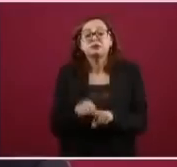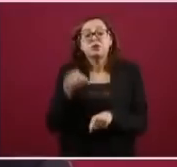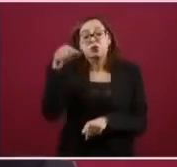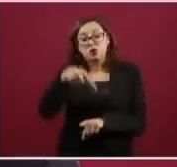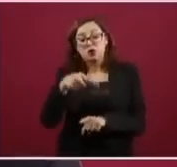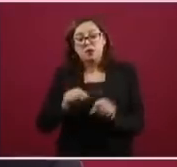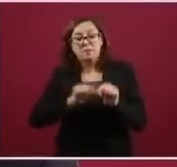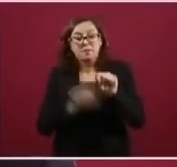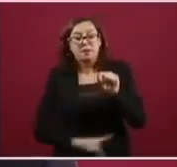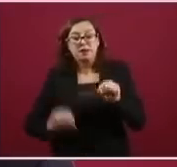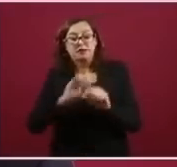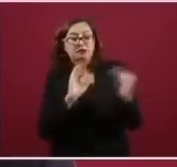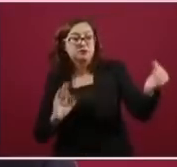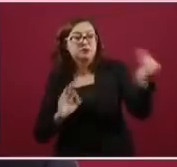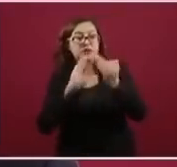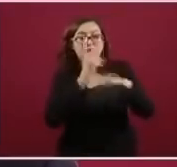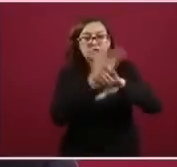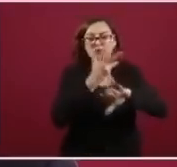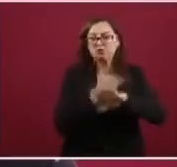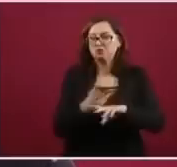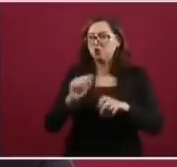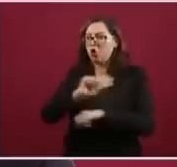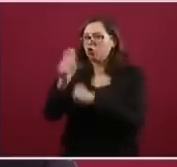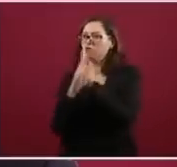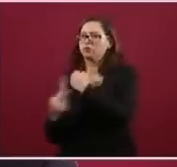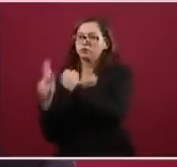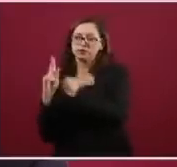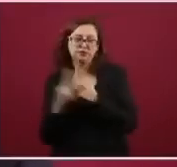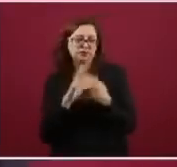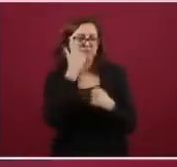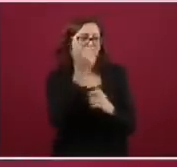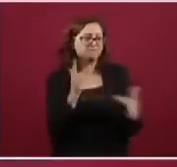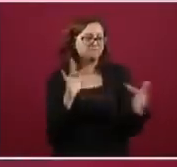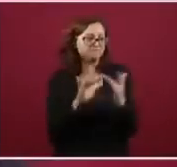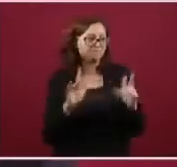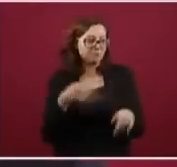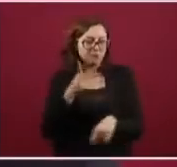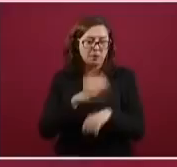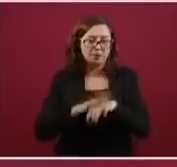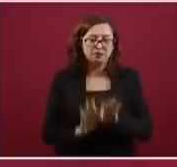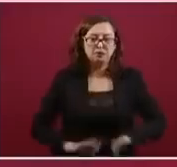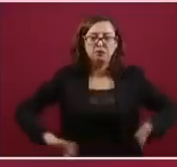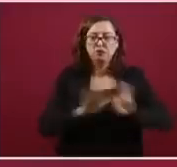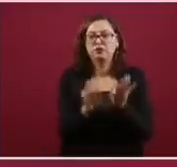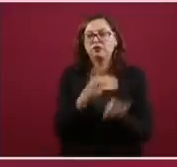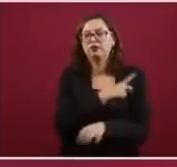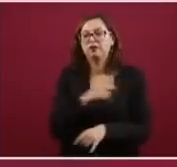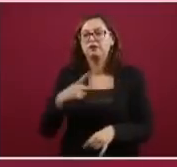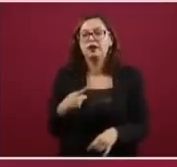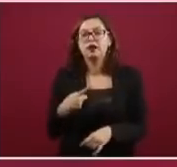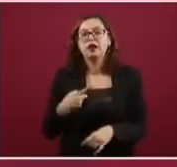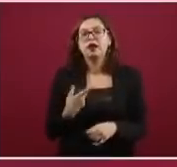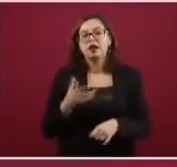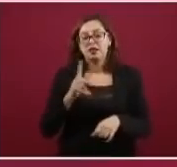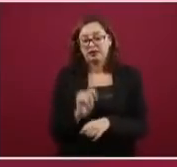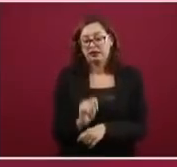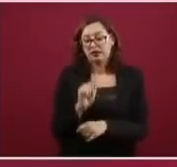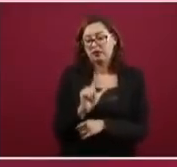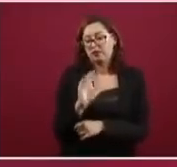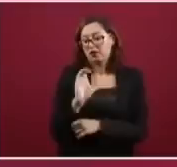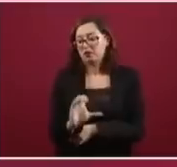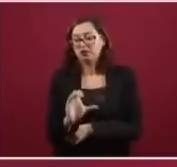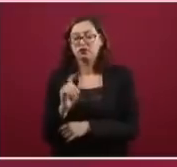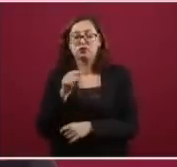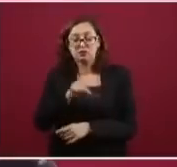eeuu ya lo estamos viendo pero para que se manifieste de manera más fuerte lo que necesitamos es que el tratado de libre comercio